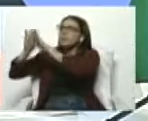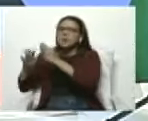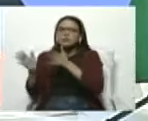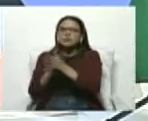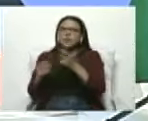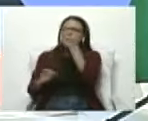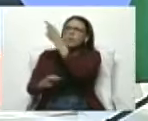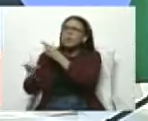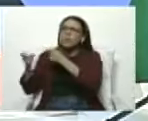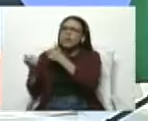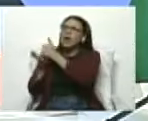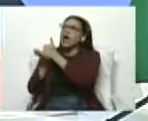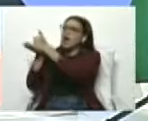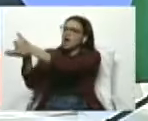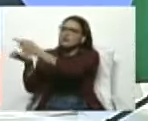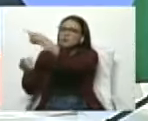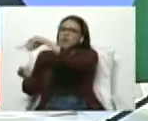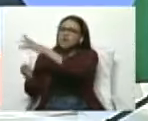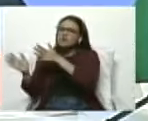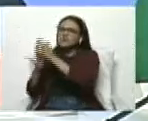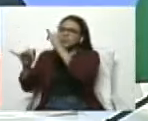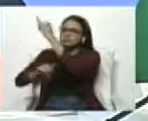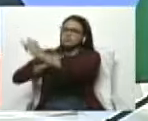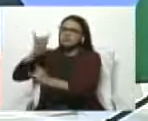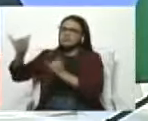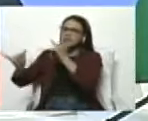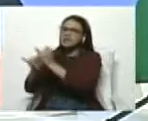que le ha dado un valor,